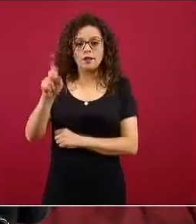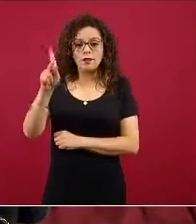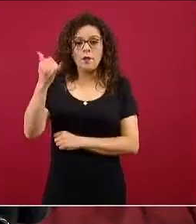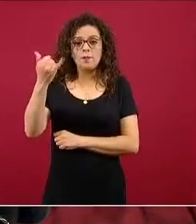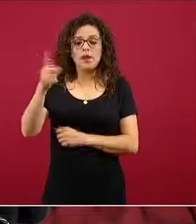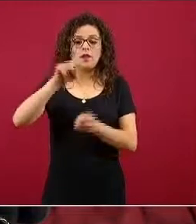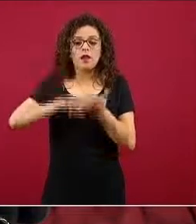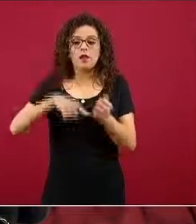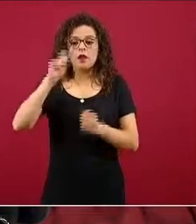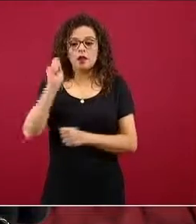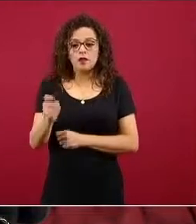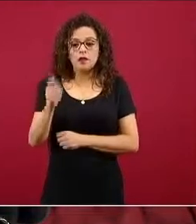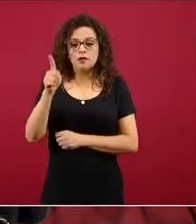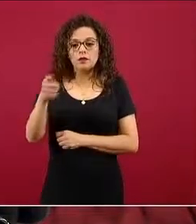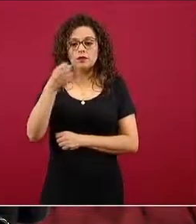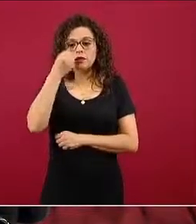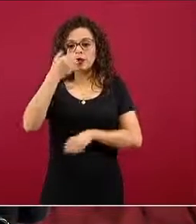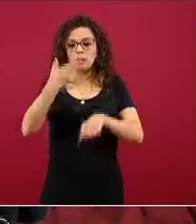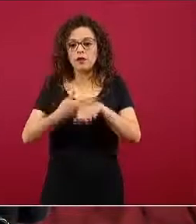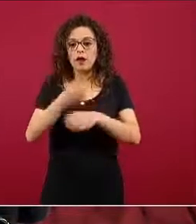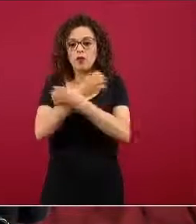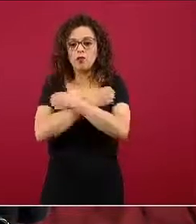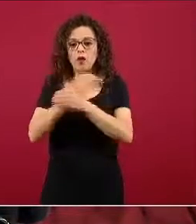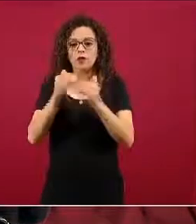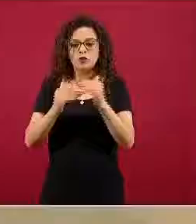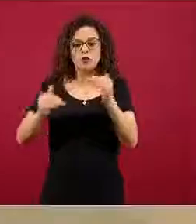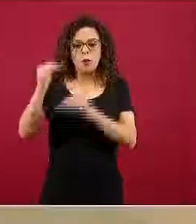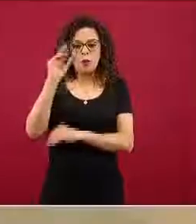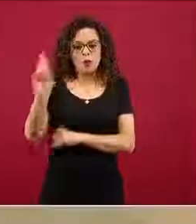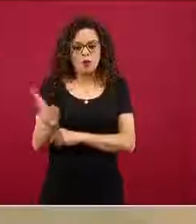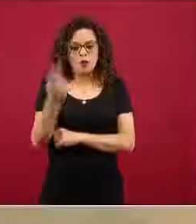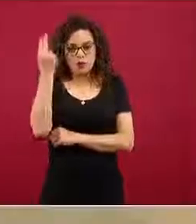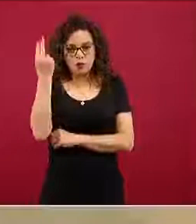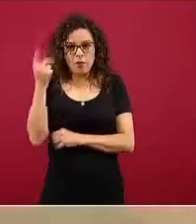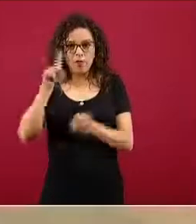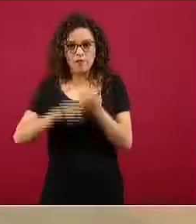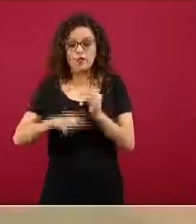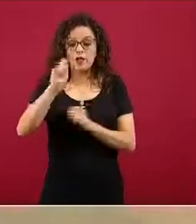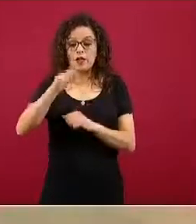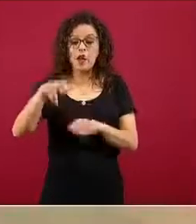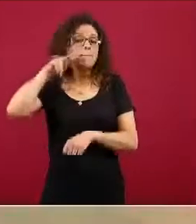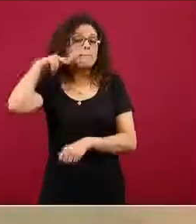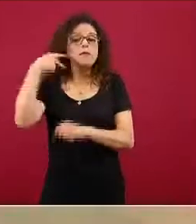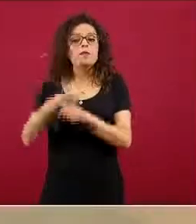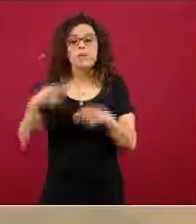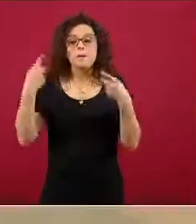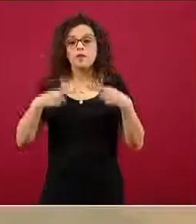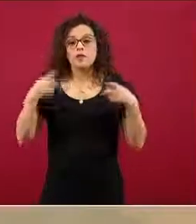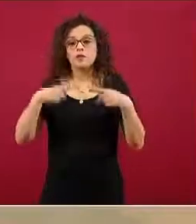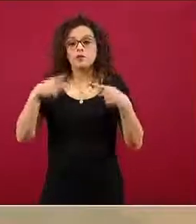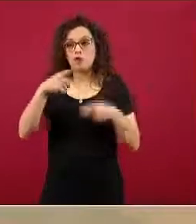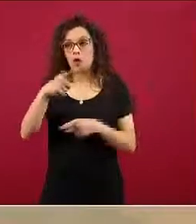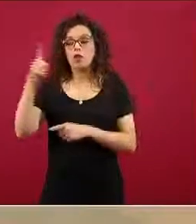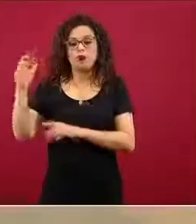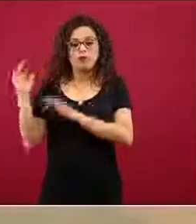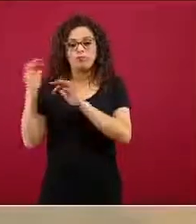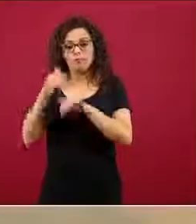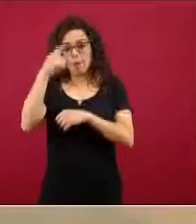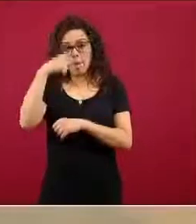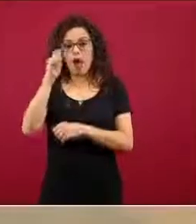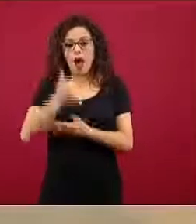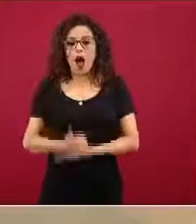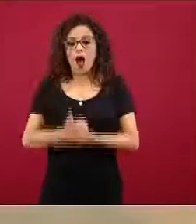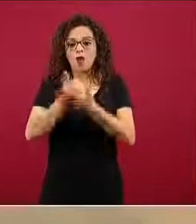Subsecretaría de Educación Superior es la conformación de brigadas universitarias de voluntarias y voluntarios que nos ayude a